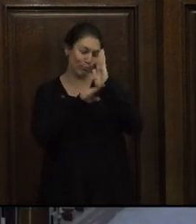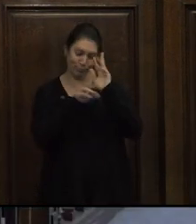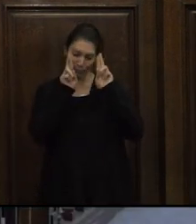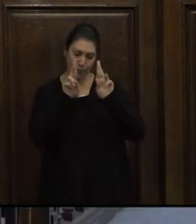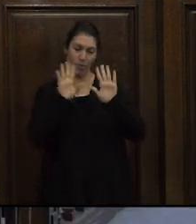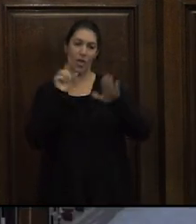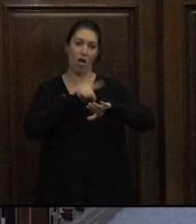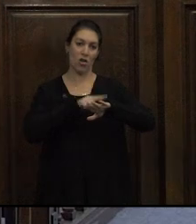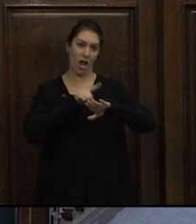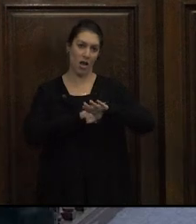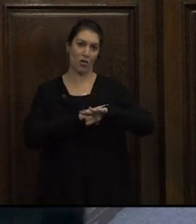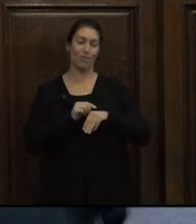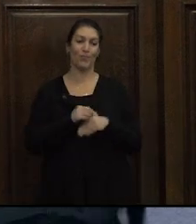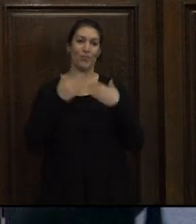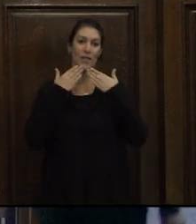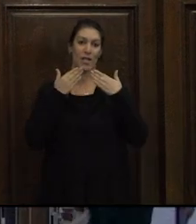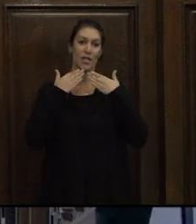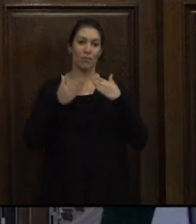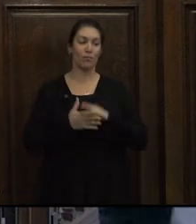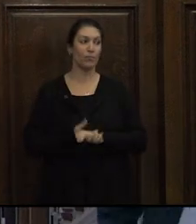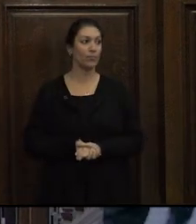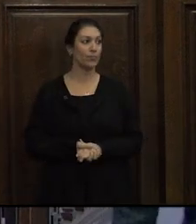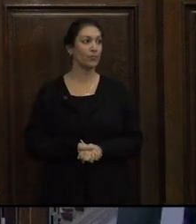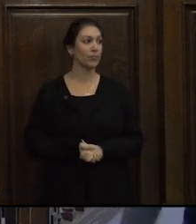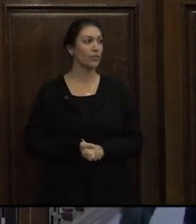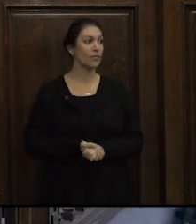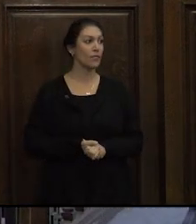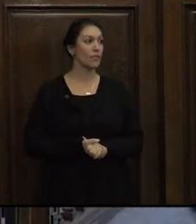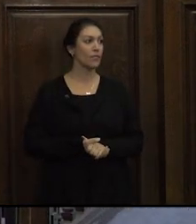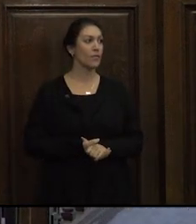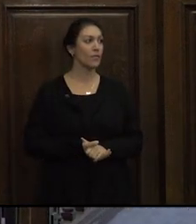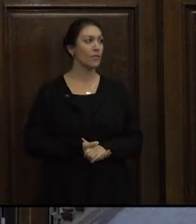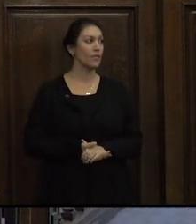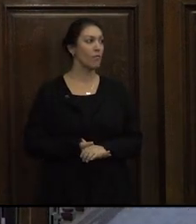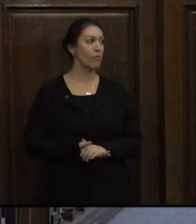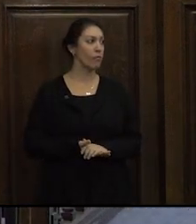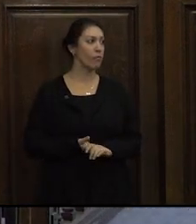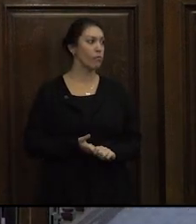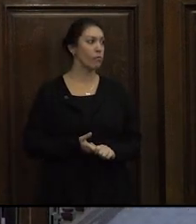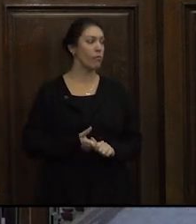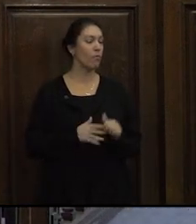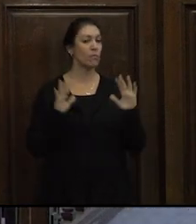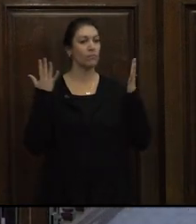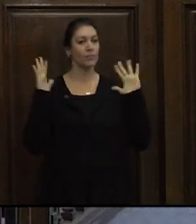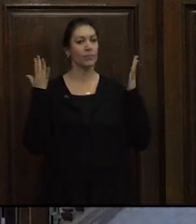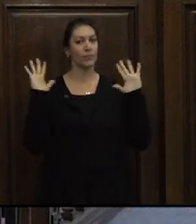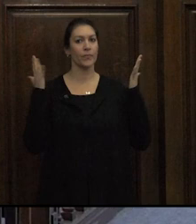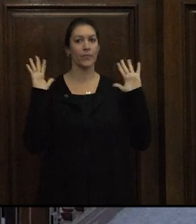Muchas gracias.